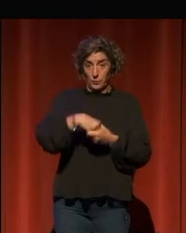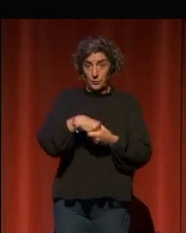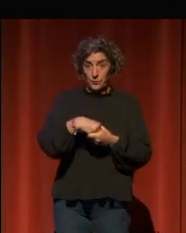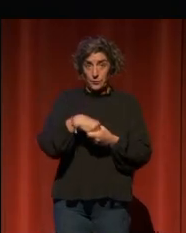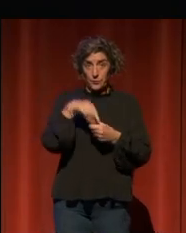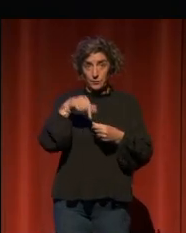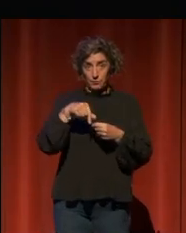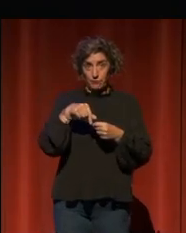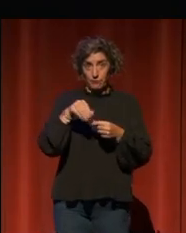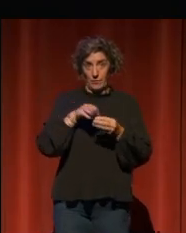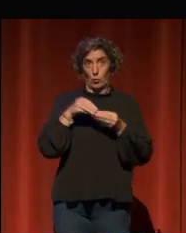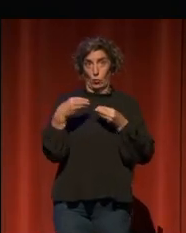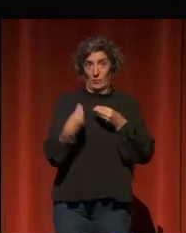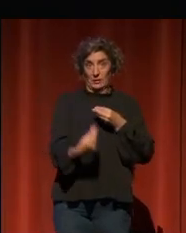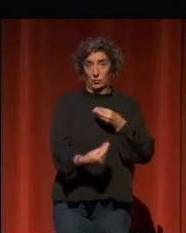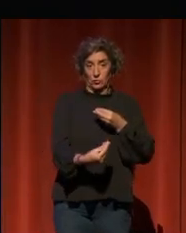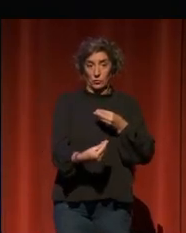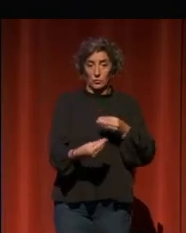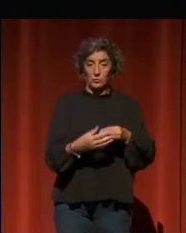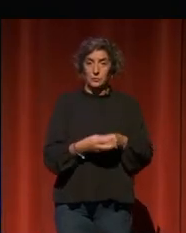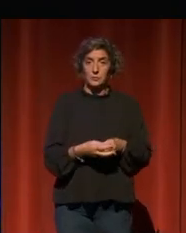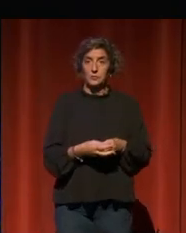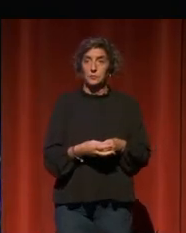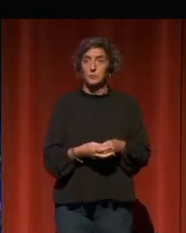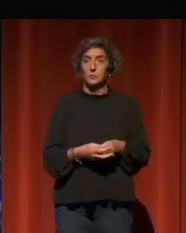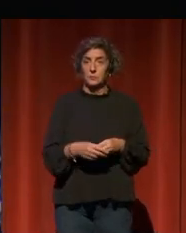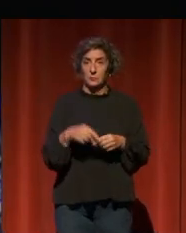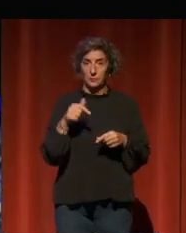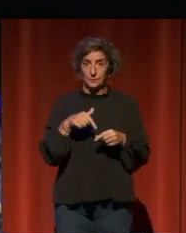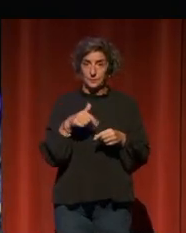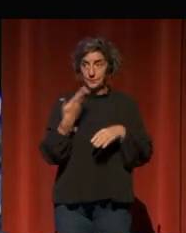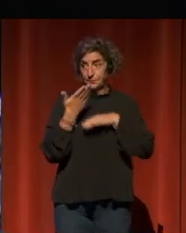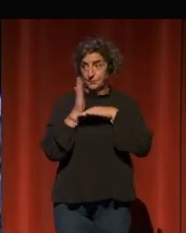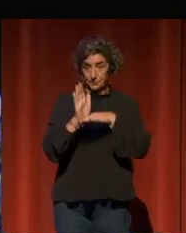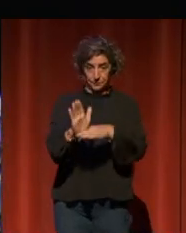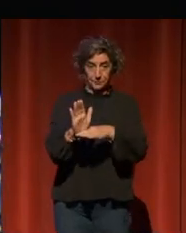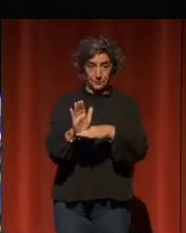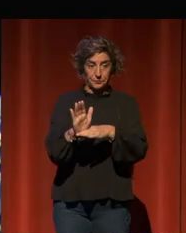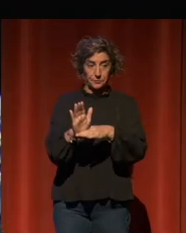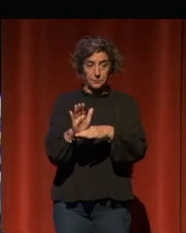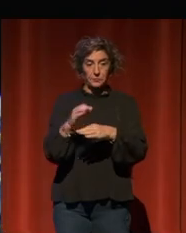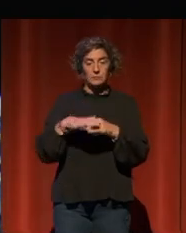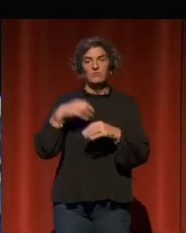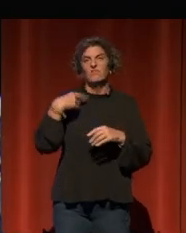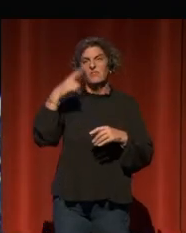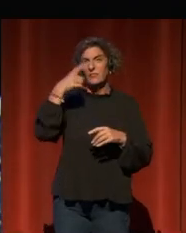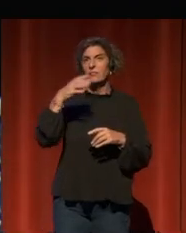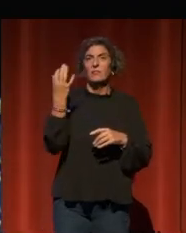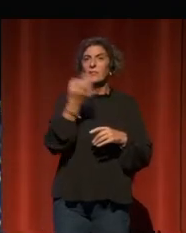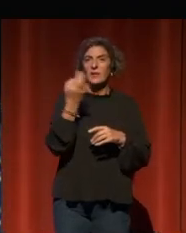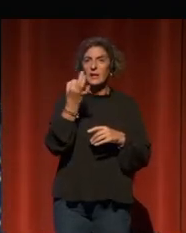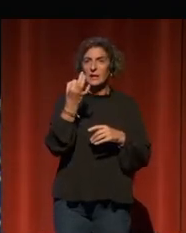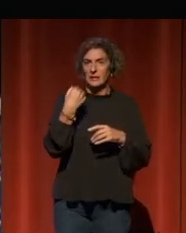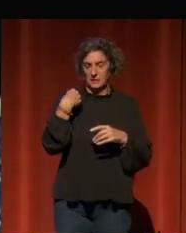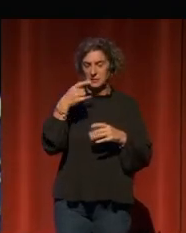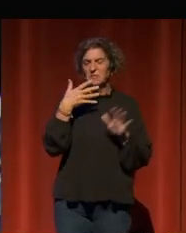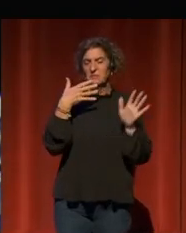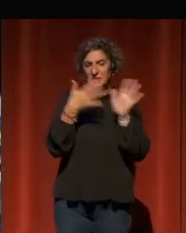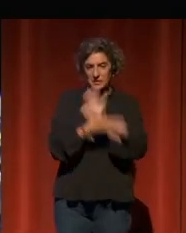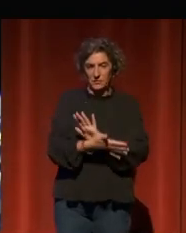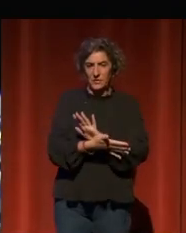documento y representando las autoridades nacionales sé lo que significa ser incluido